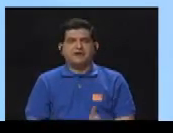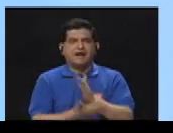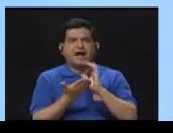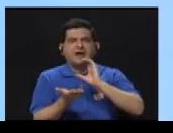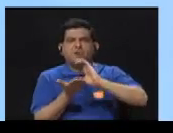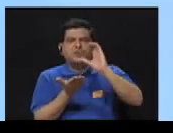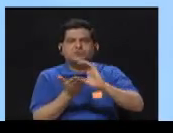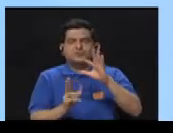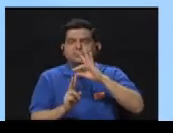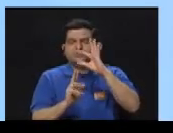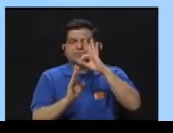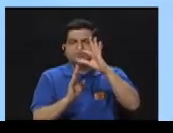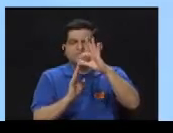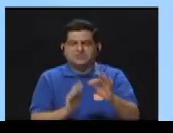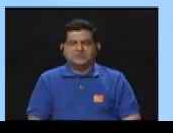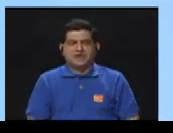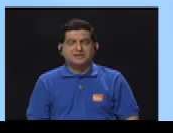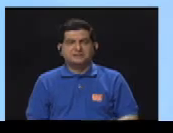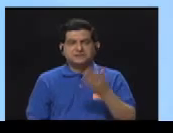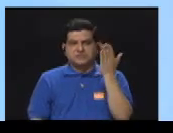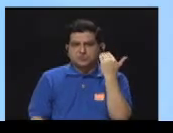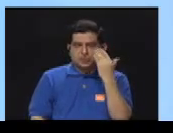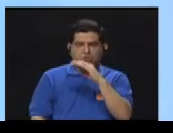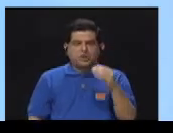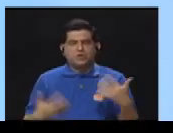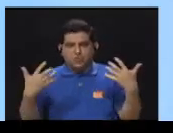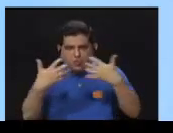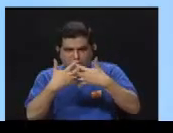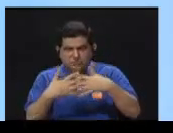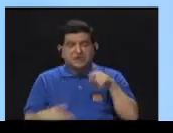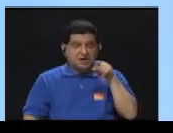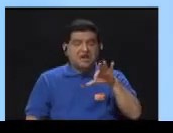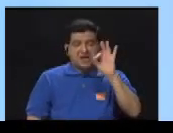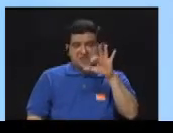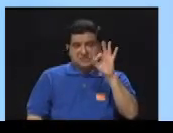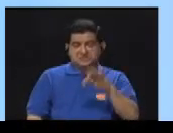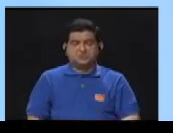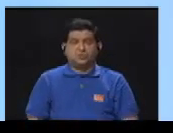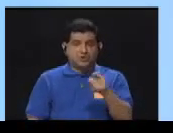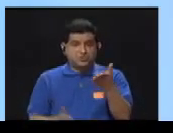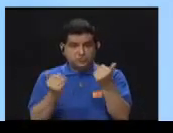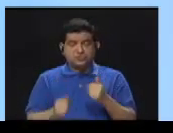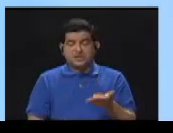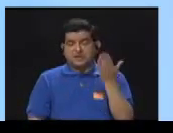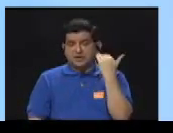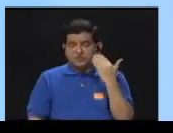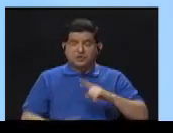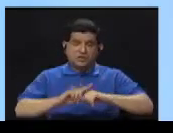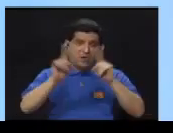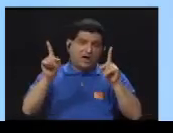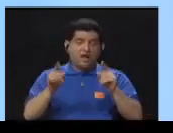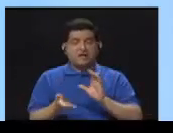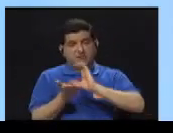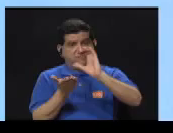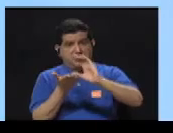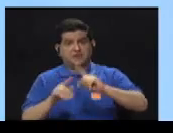Y hay ciertas materias selectivas de sonido, de montaje, digamos, si uno quiere irse más por el montaje, elige esas, si quiere irse más por el sonido, elige las